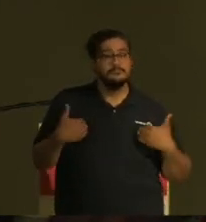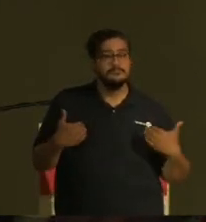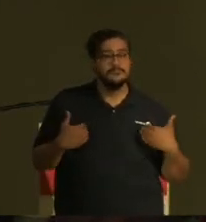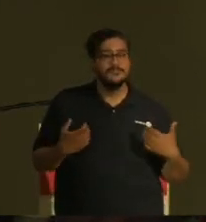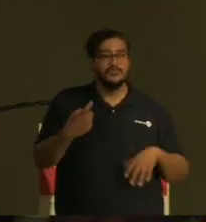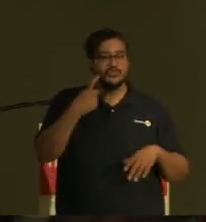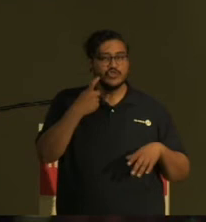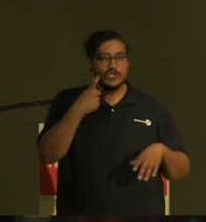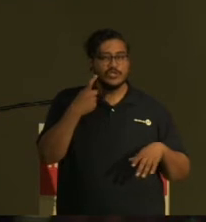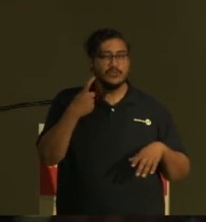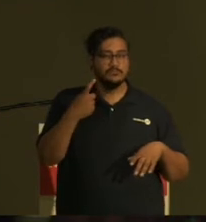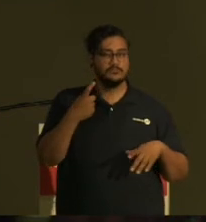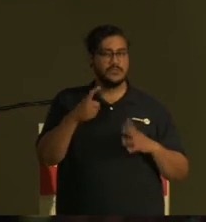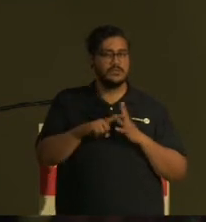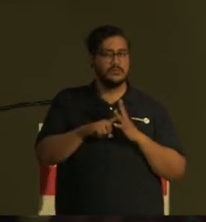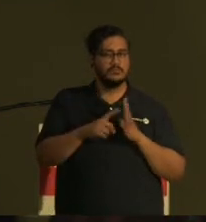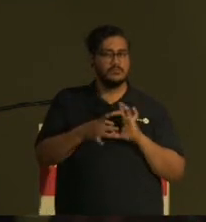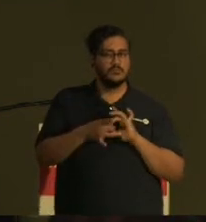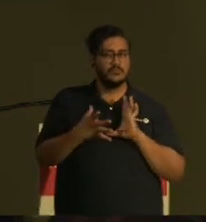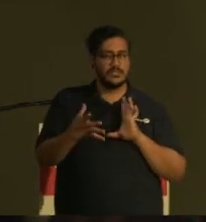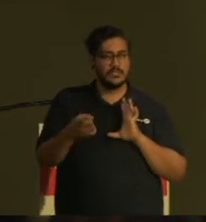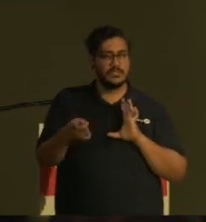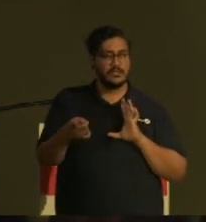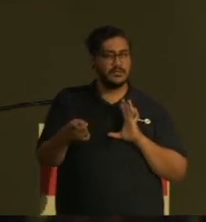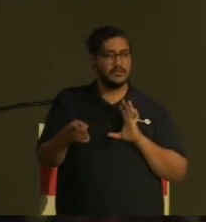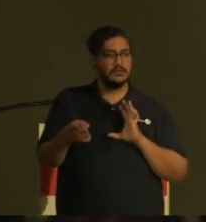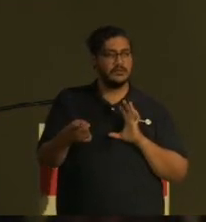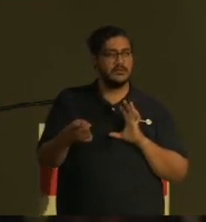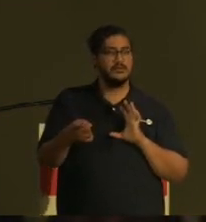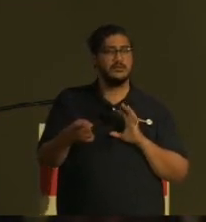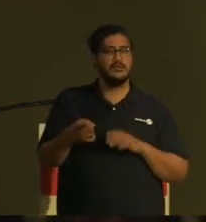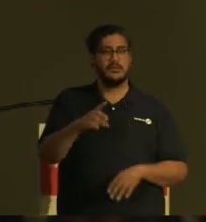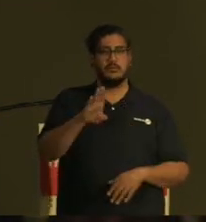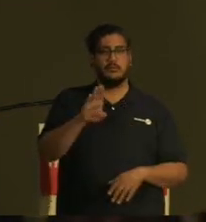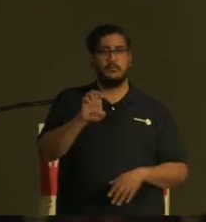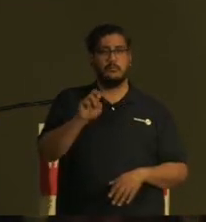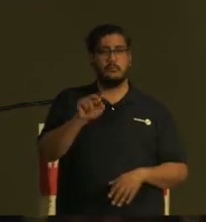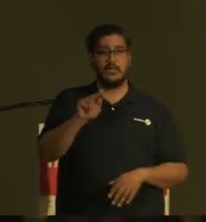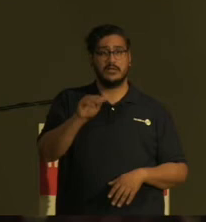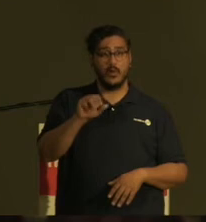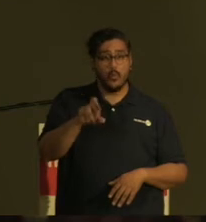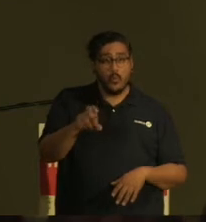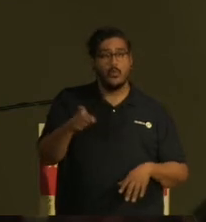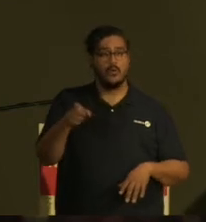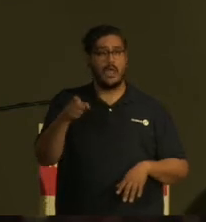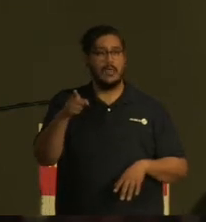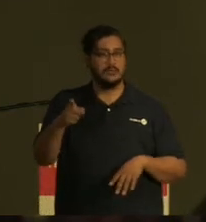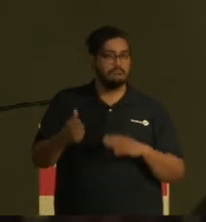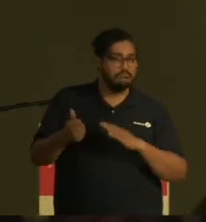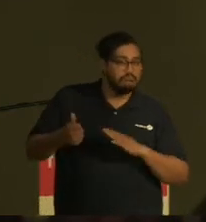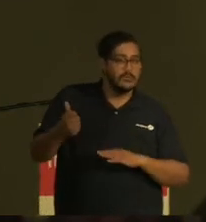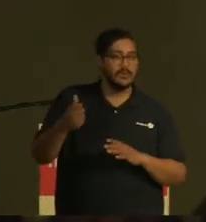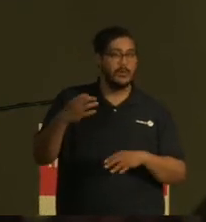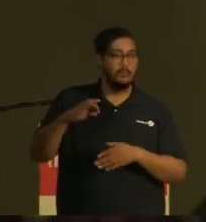acababa de liberar a Ingrid Betancourt, ¿no? Y le había subido los puntos y ahora quería